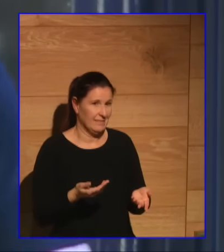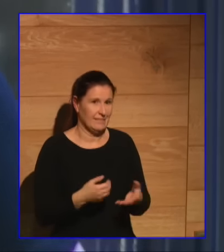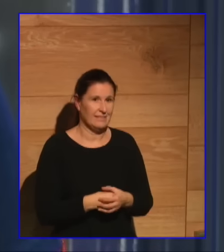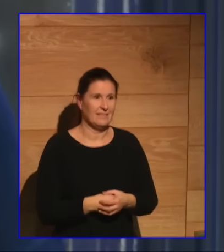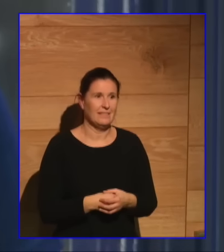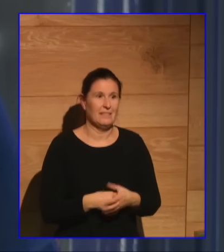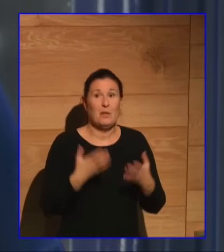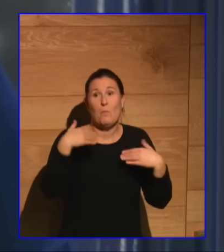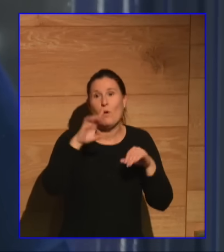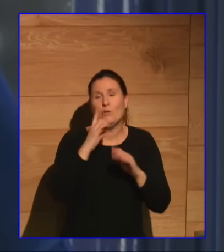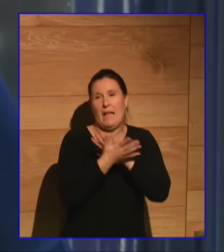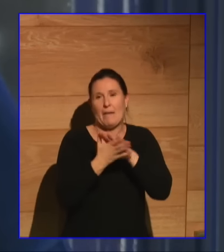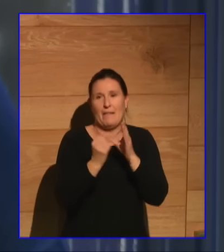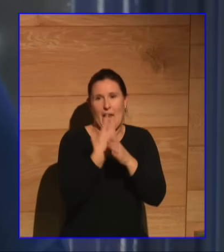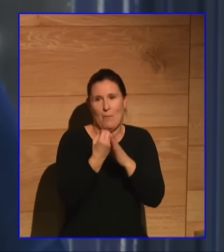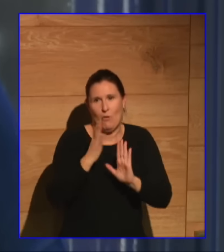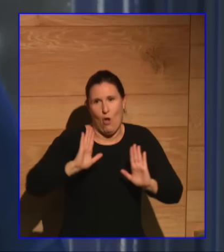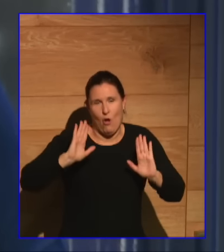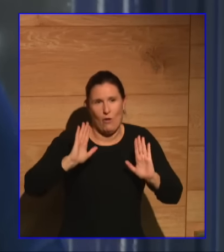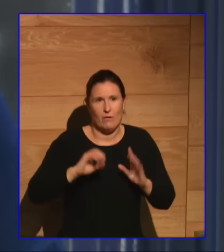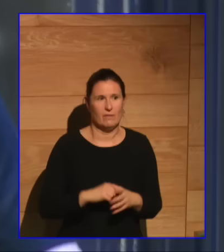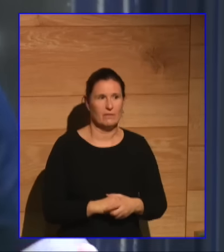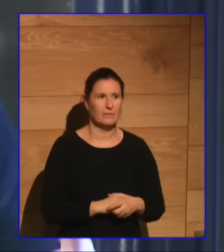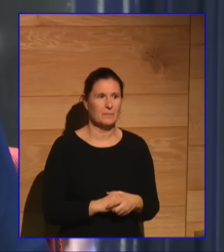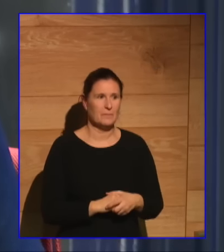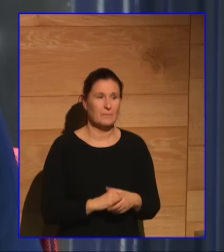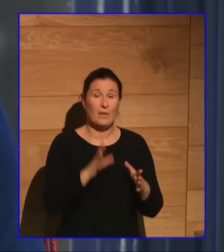Por lo menos en la producción... Porque